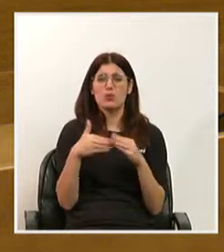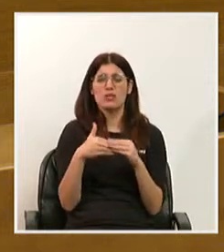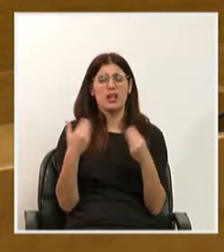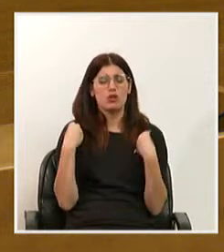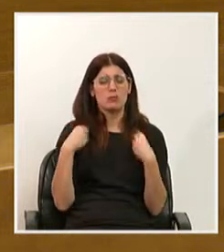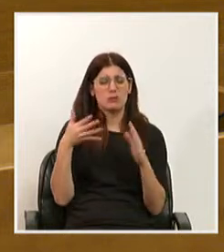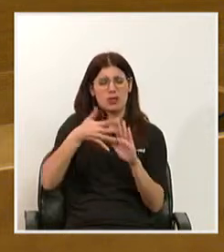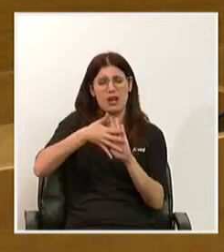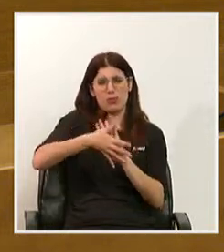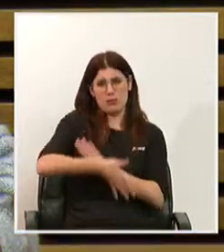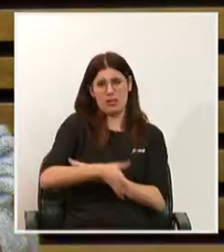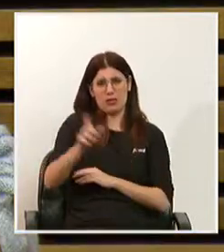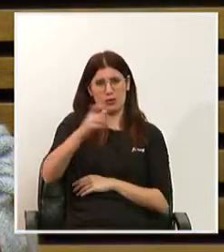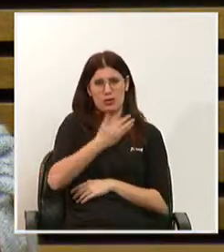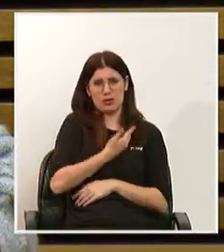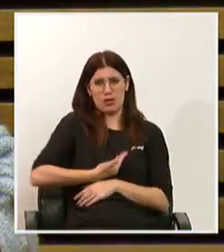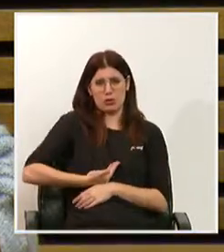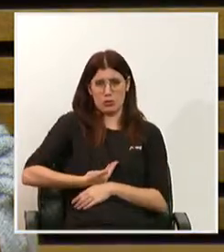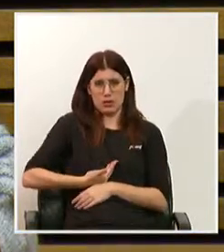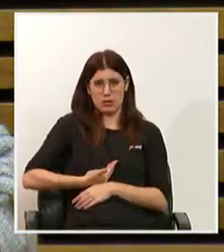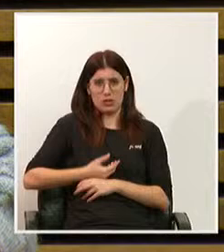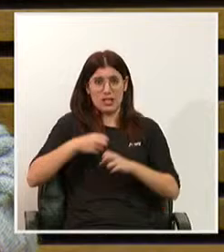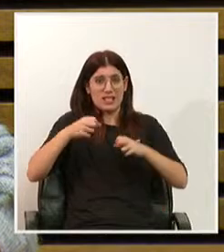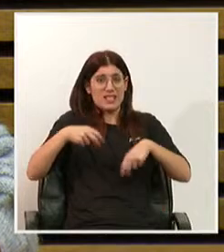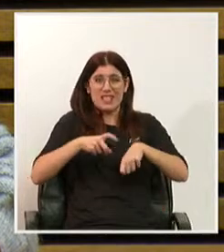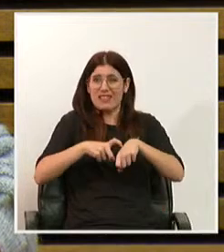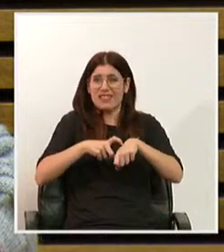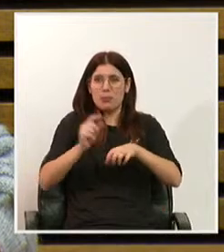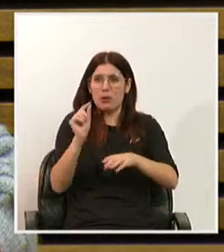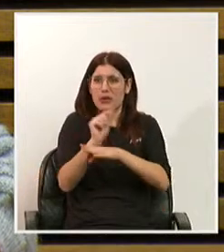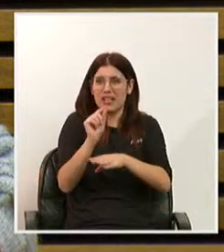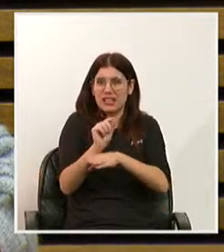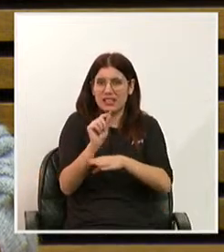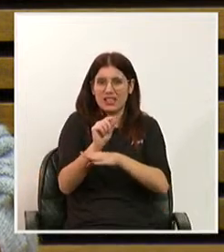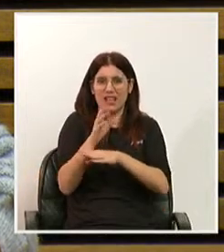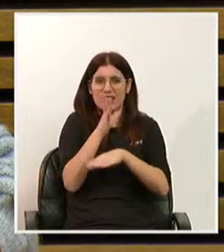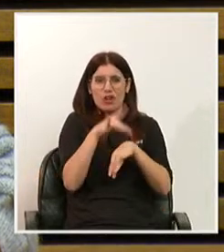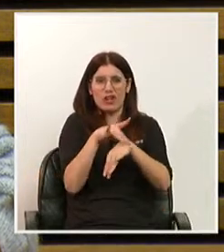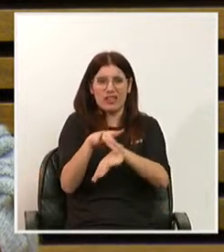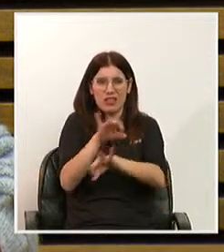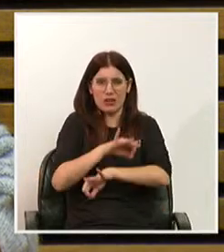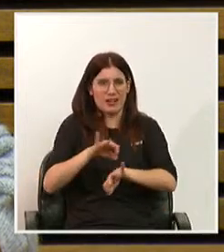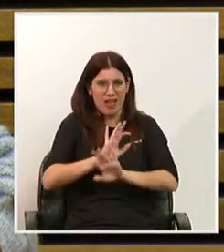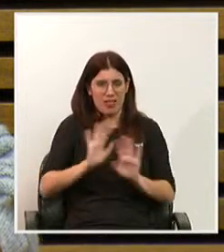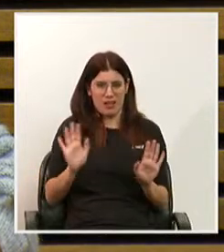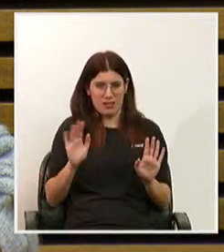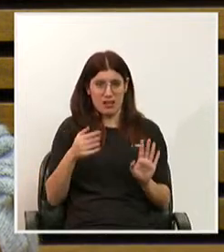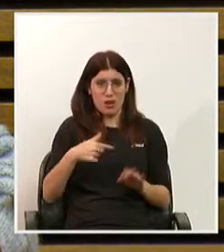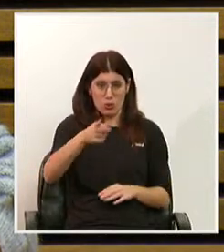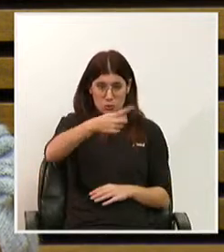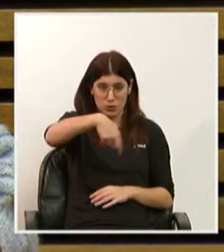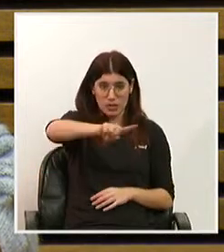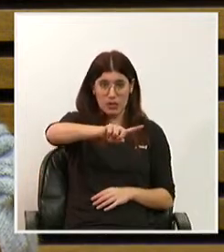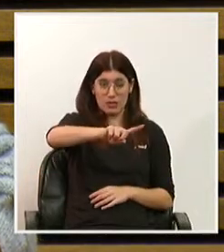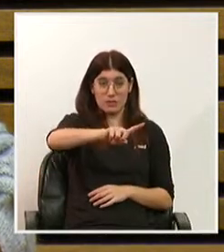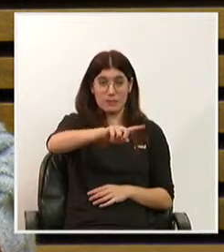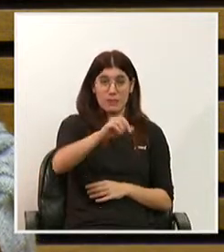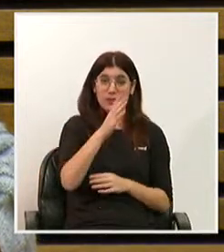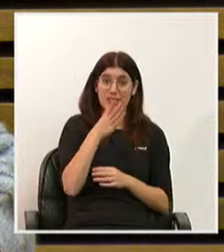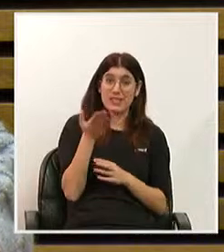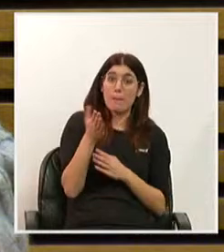de la patronal sin ningún tipo de crítica ni de orientación diferente ustedes ustedes están